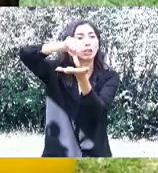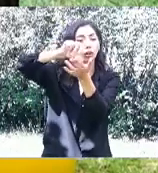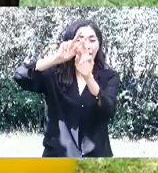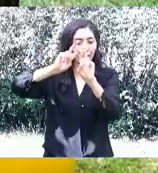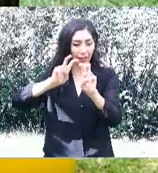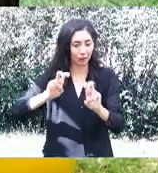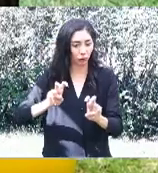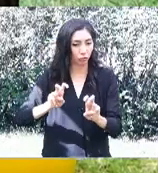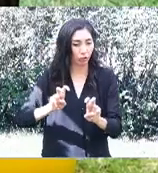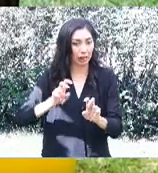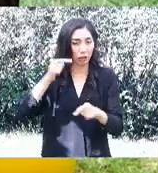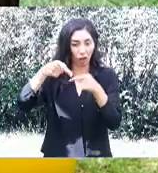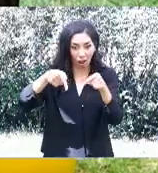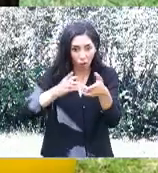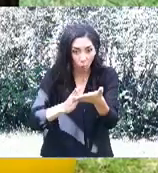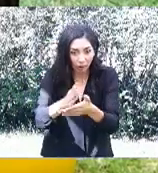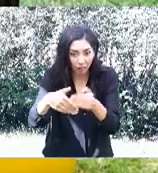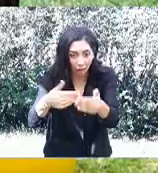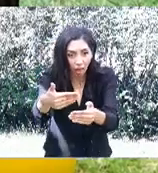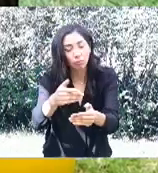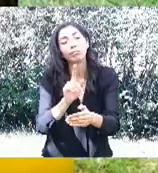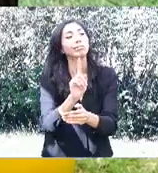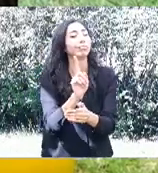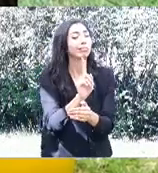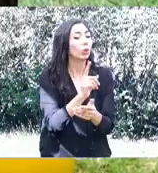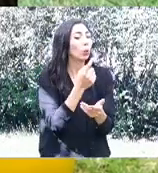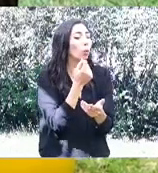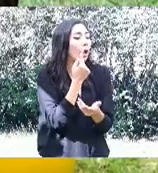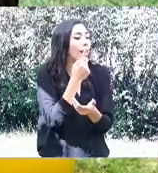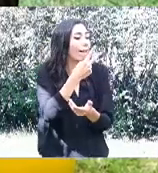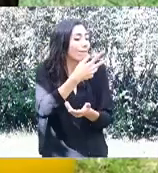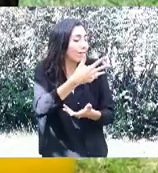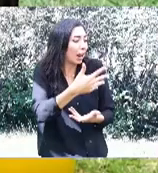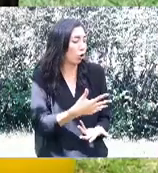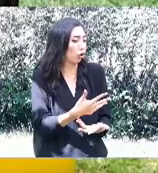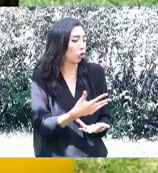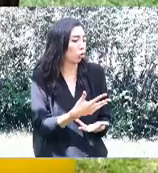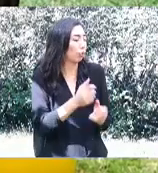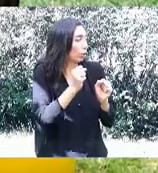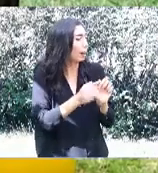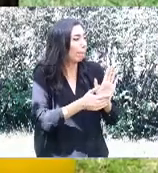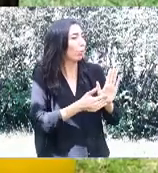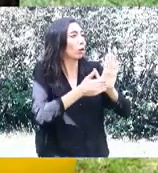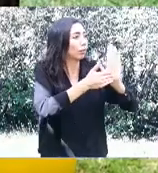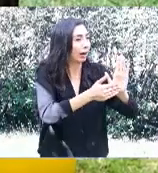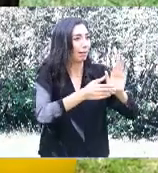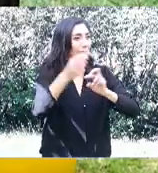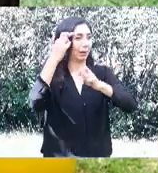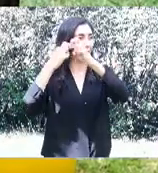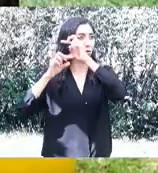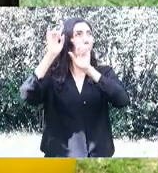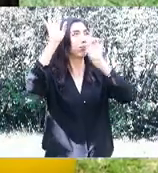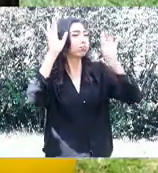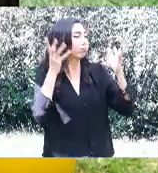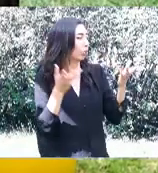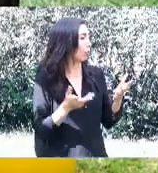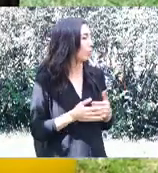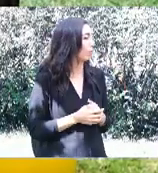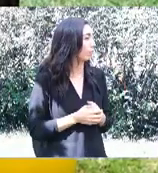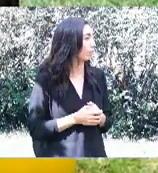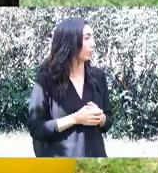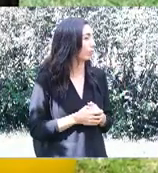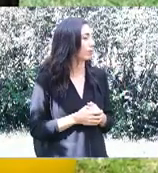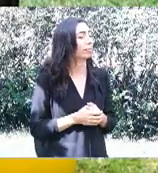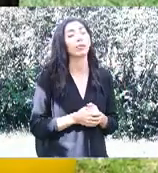parte allí Cuál es el valor de poder poner en poder visibilizar ese aspecto patrimonial eh Como una de las características de los